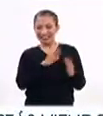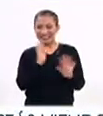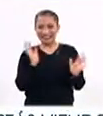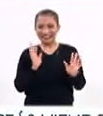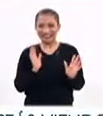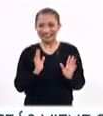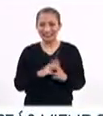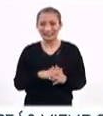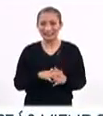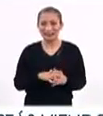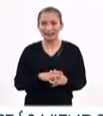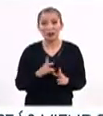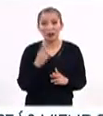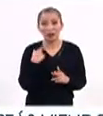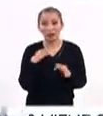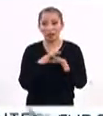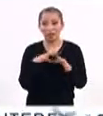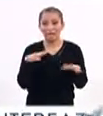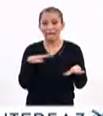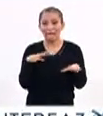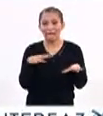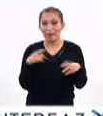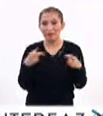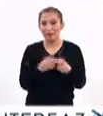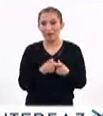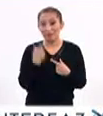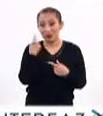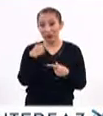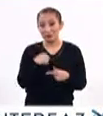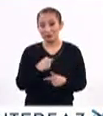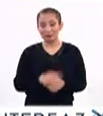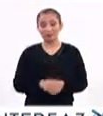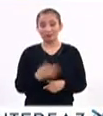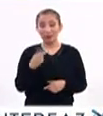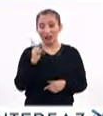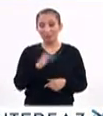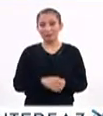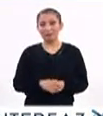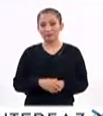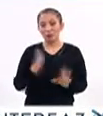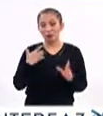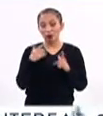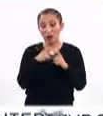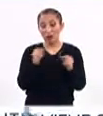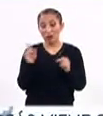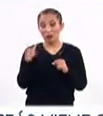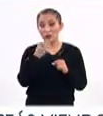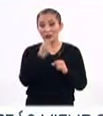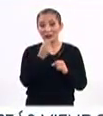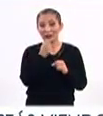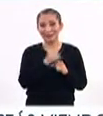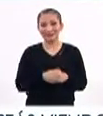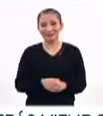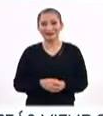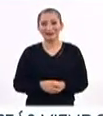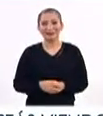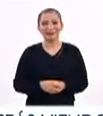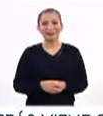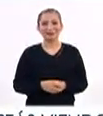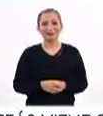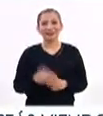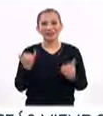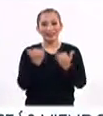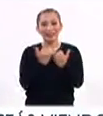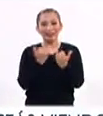porque... ¿Por qué? Cortocircuito. Era como cortocircuito para mí, pero bueno, era de un japonés, obviamente. Y